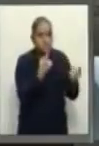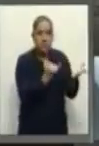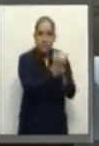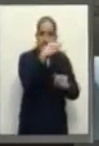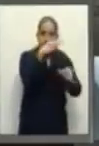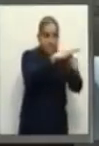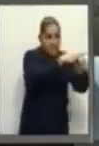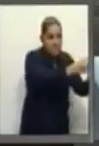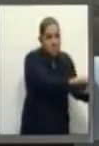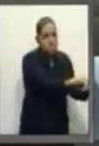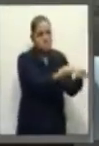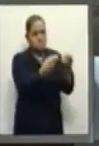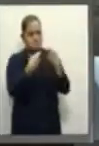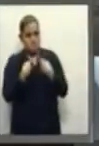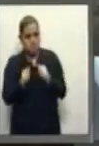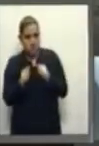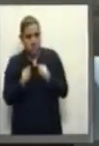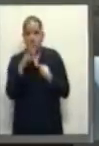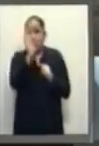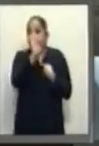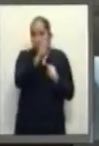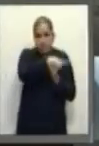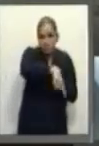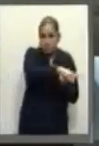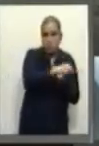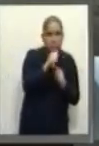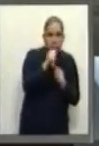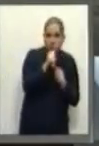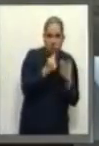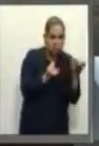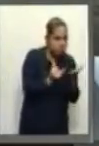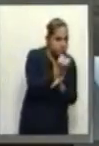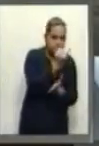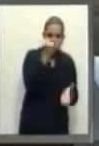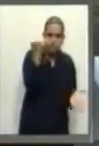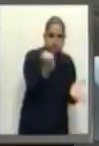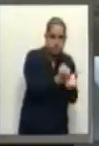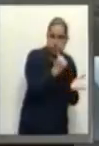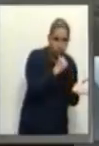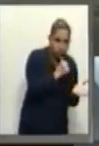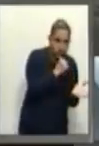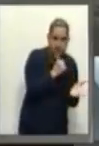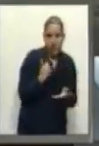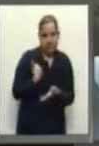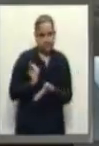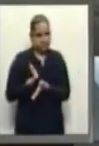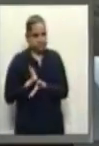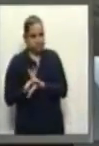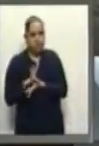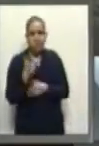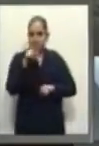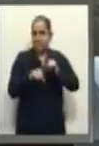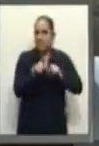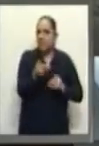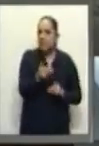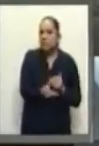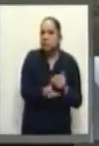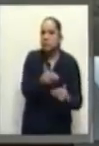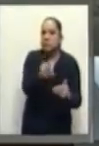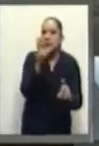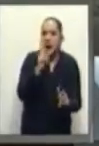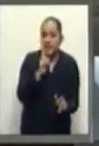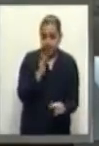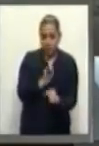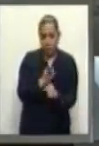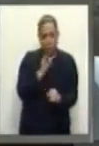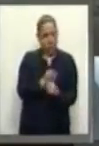llegará a lo mejor no nos llegará porque no lo aprueben va a depender del dinamismo y del curso que se tome Yo vengo a presentar una iniciativa en esta